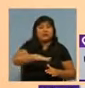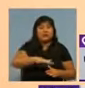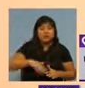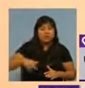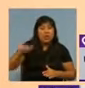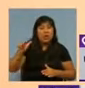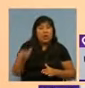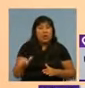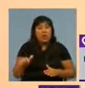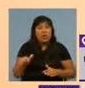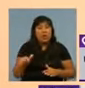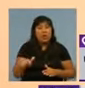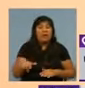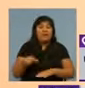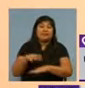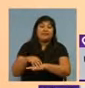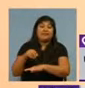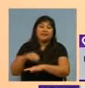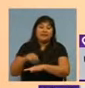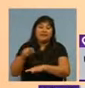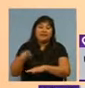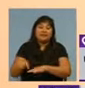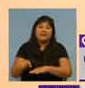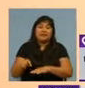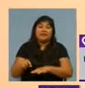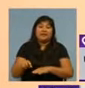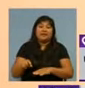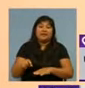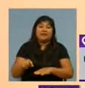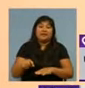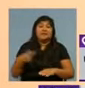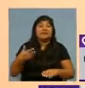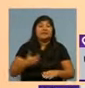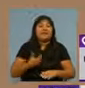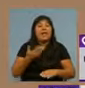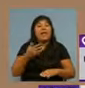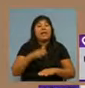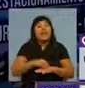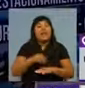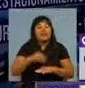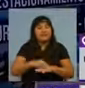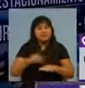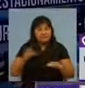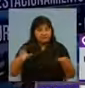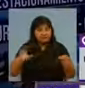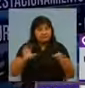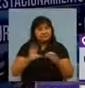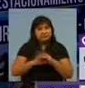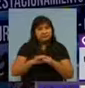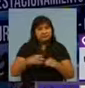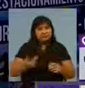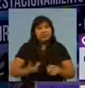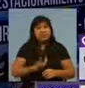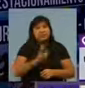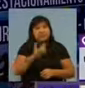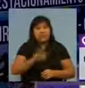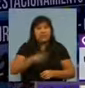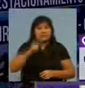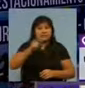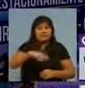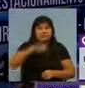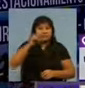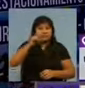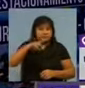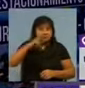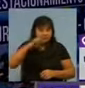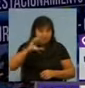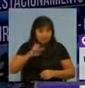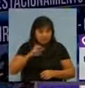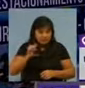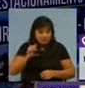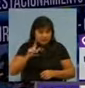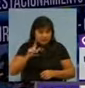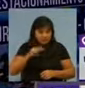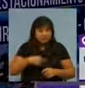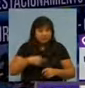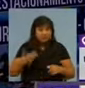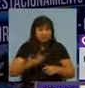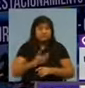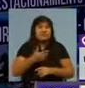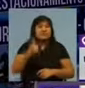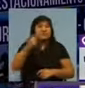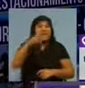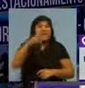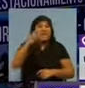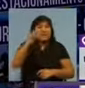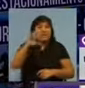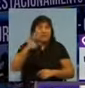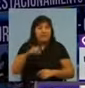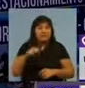del comisionado municipal Álvaro de Bedia. Y que en la zona no hay agua potable, no hay servicios, no se ha